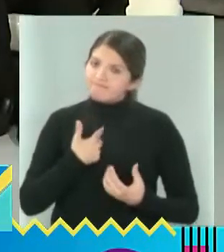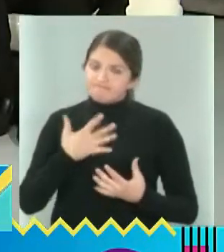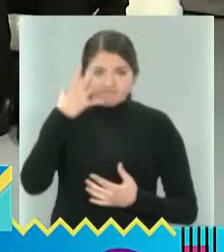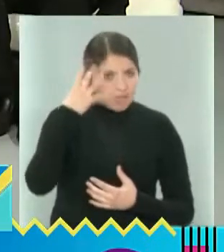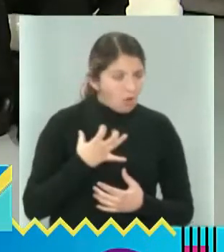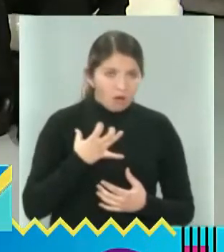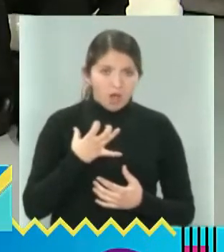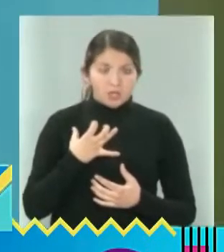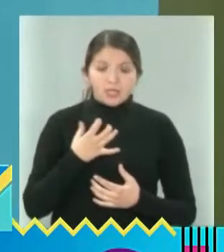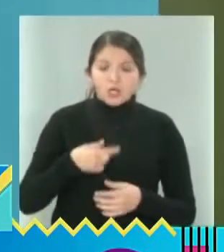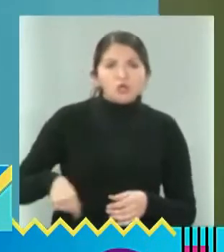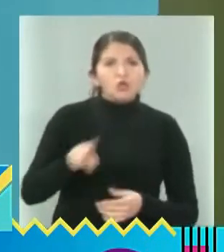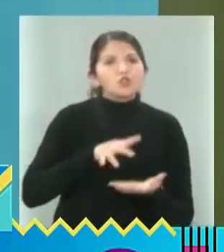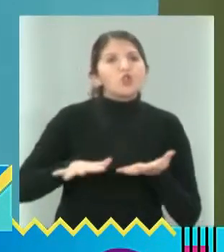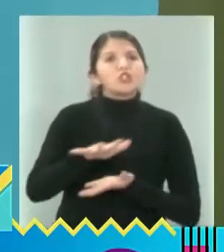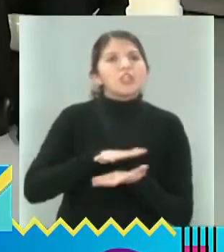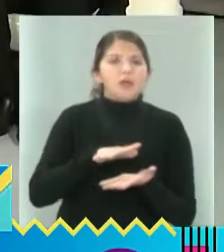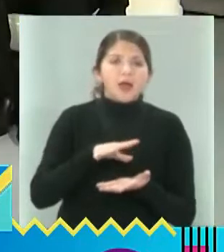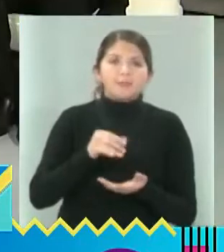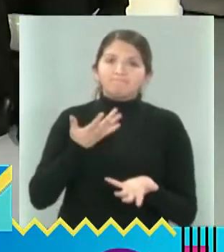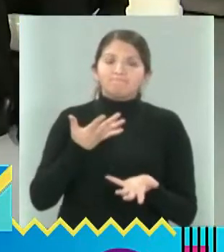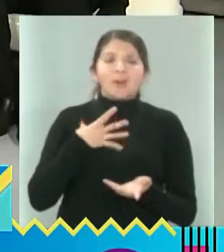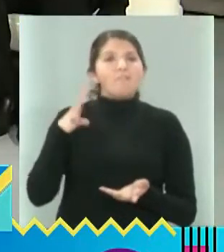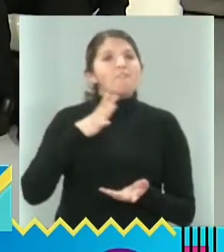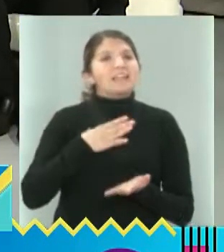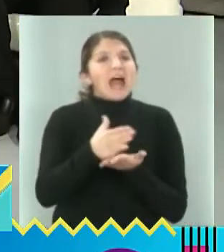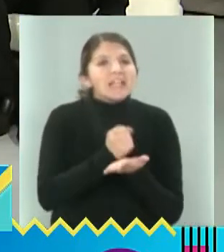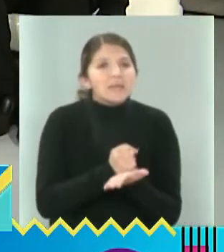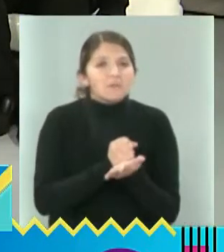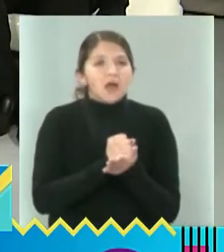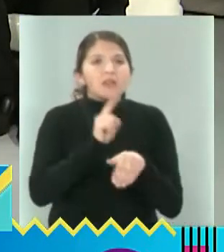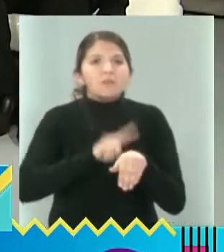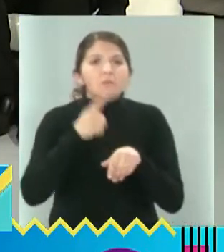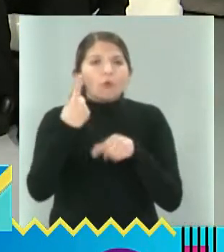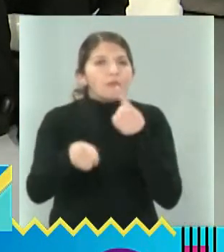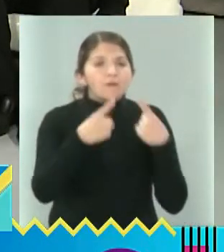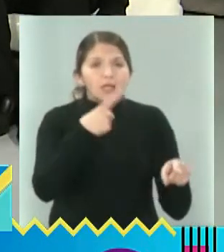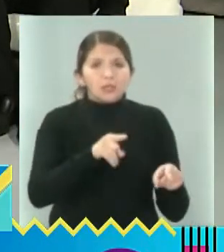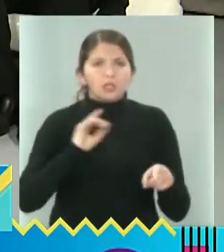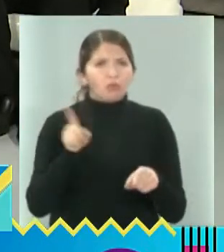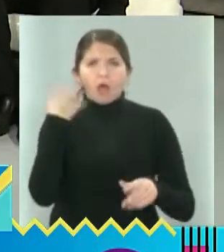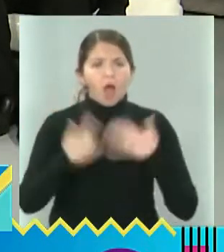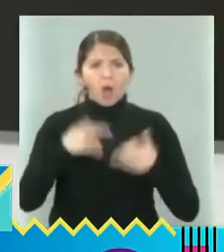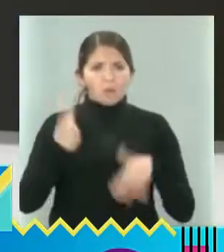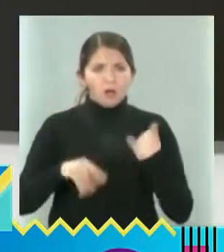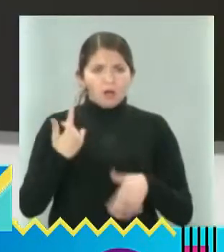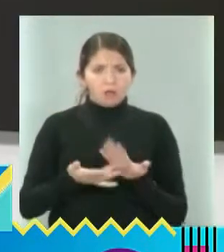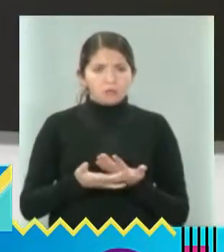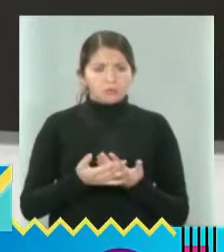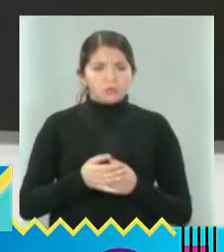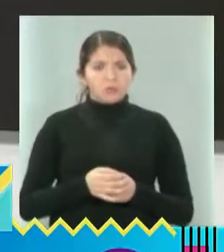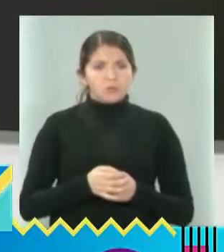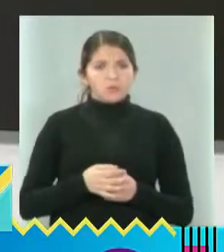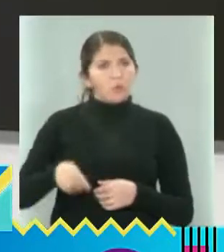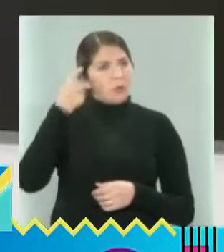digo, no estamos preparados para contemplar esos tiempos también. O sea, es como estamos en otra vorágine, en otra expectativa de